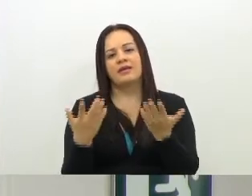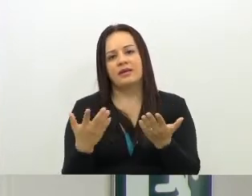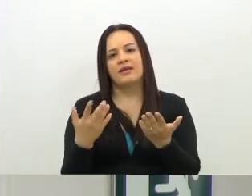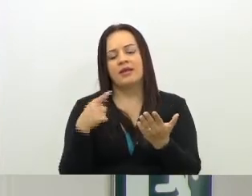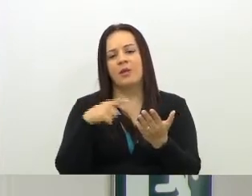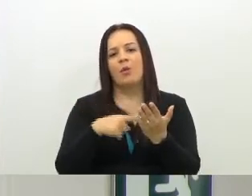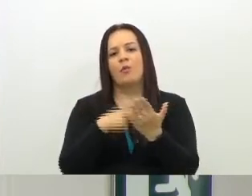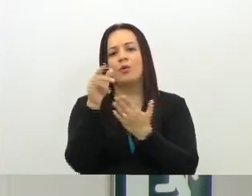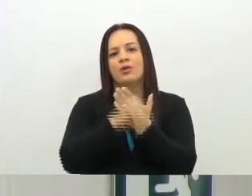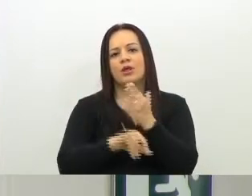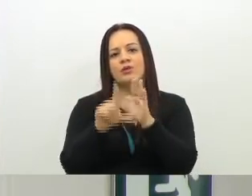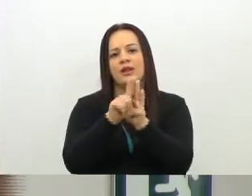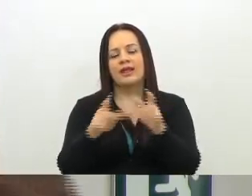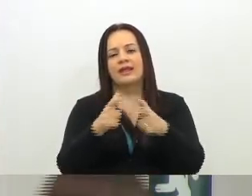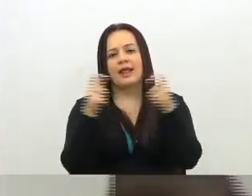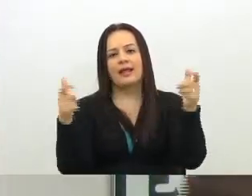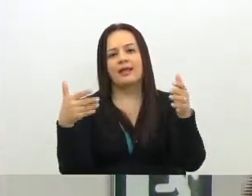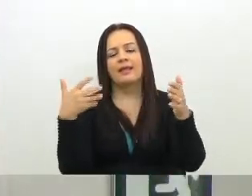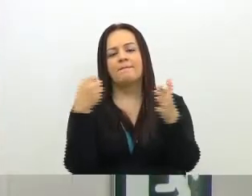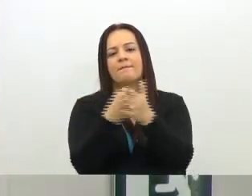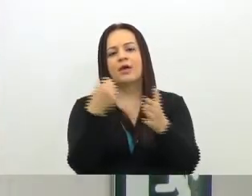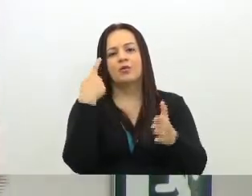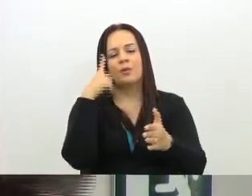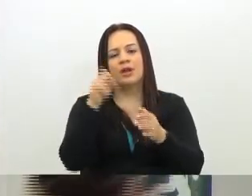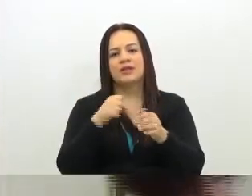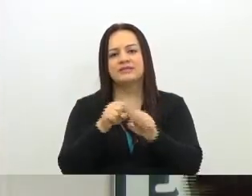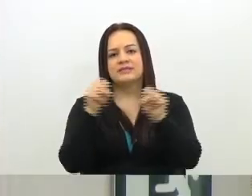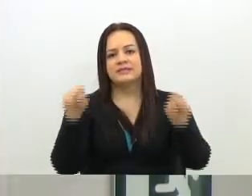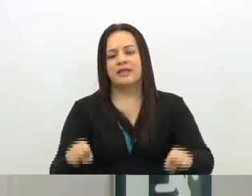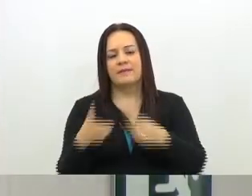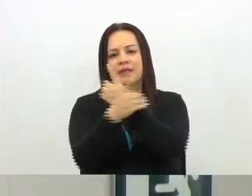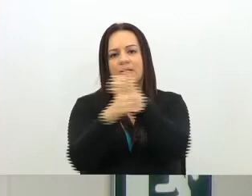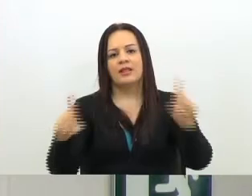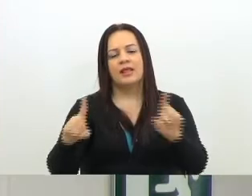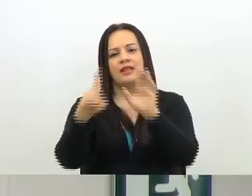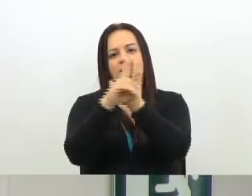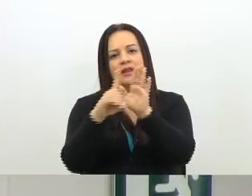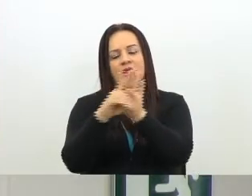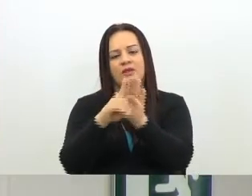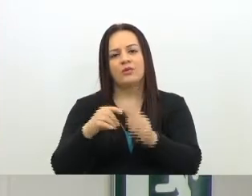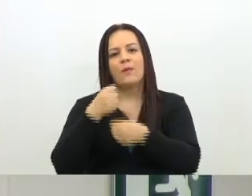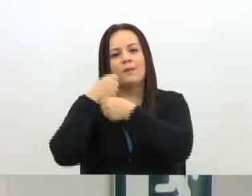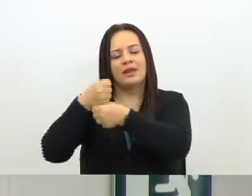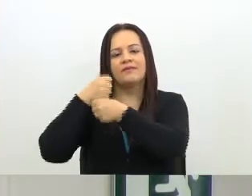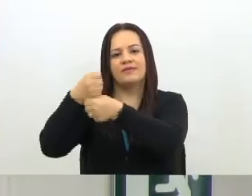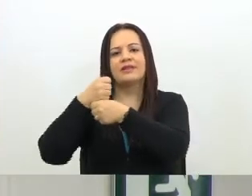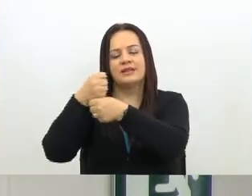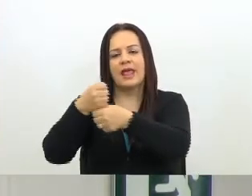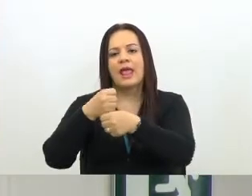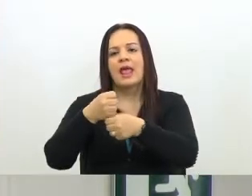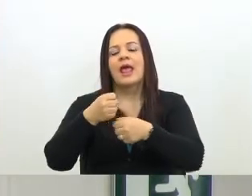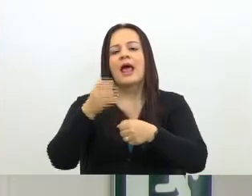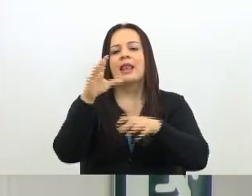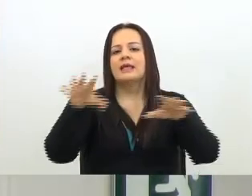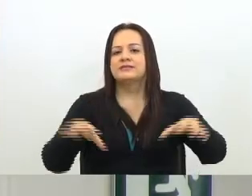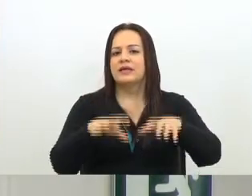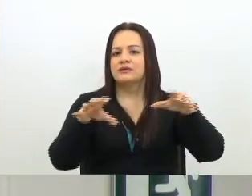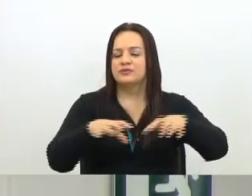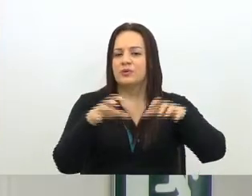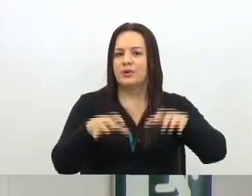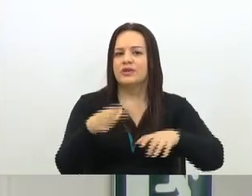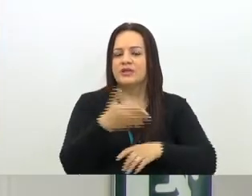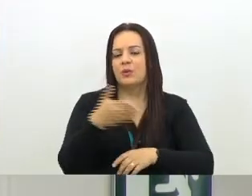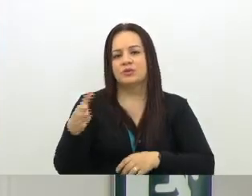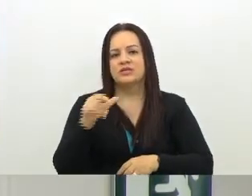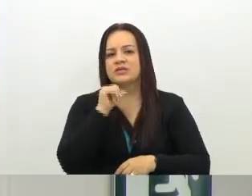impacto para nuestro sistema democrático y el derecho a manifestarse a las arbitrariedades o acciones que